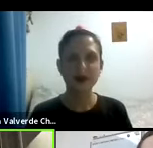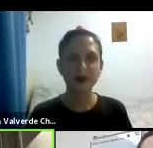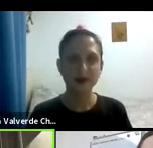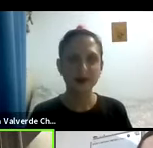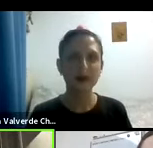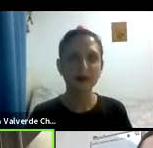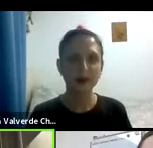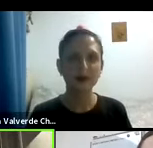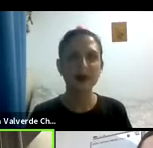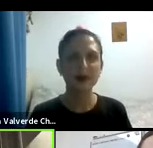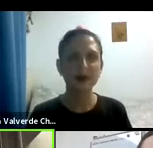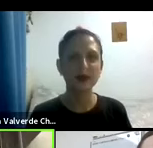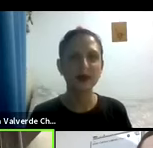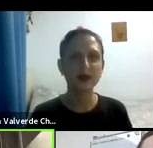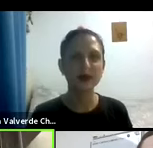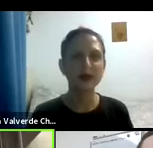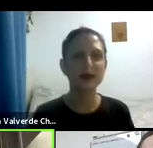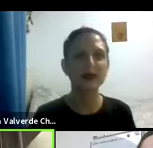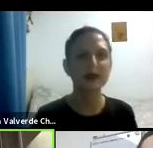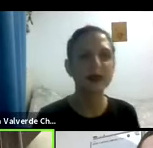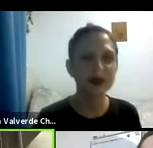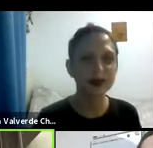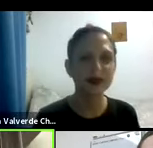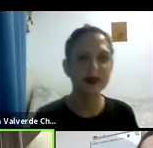porque bueno la danza